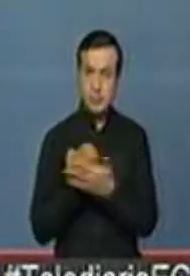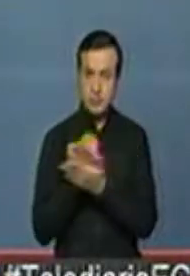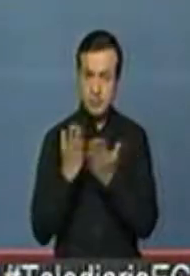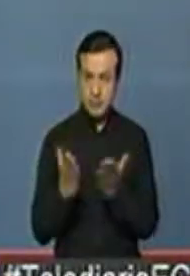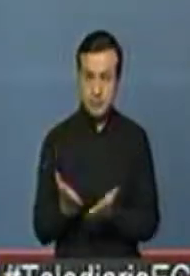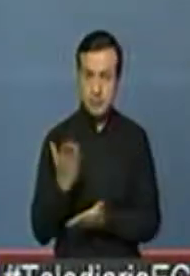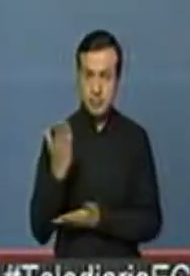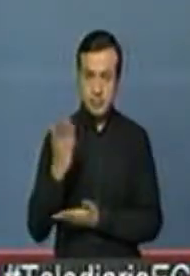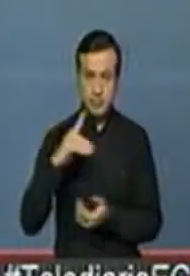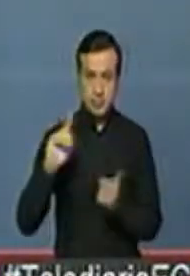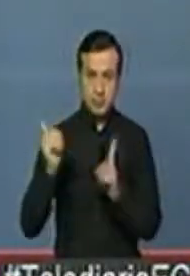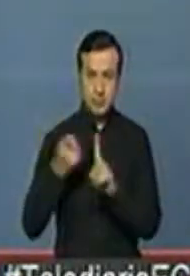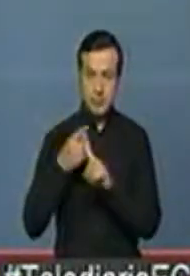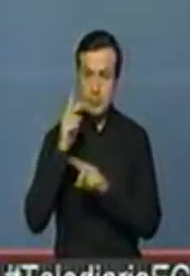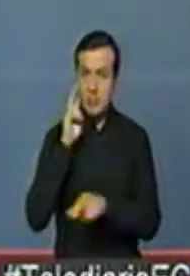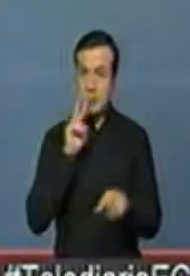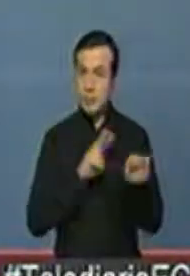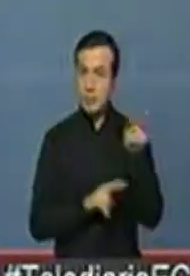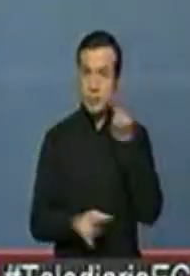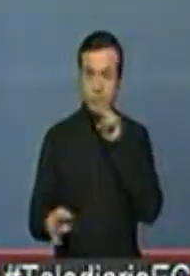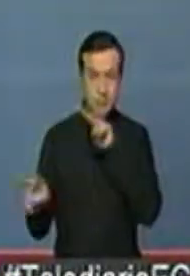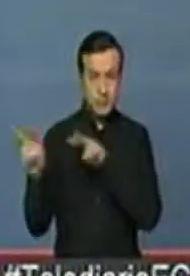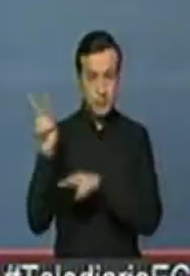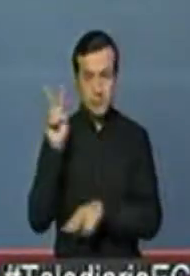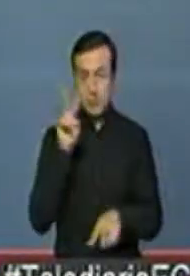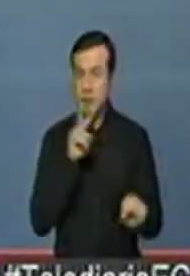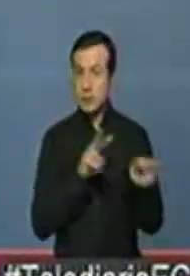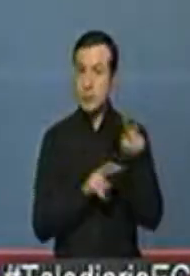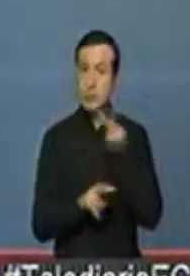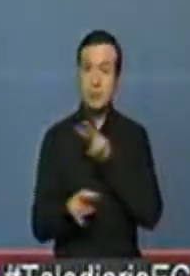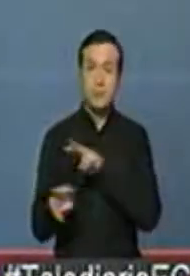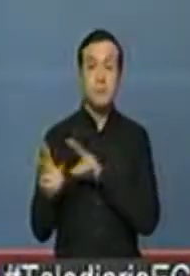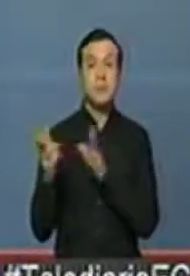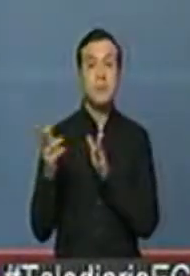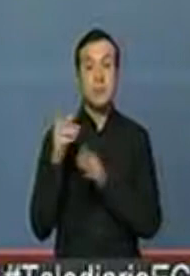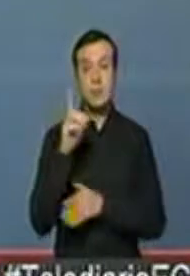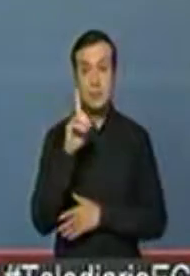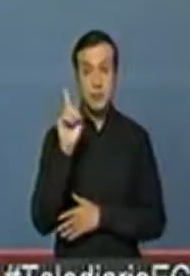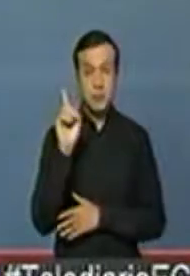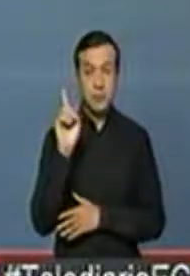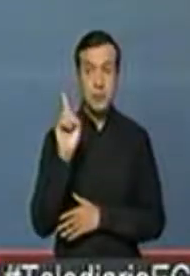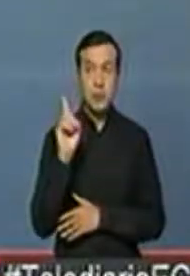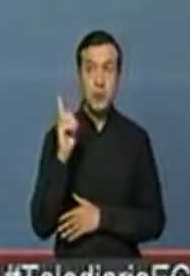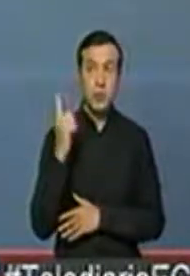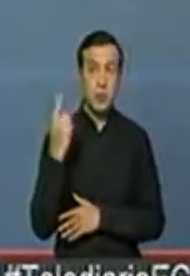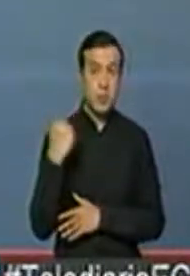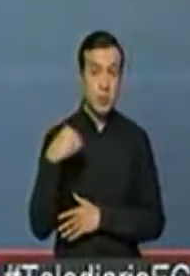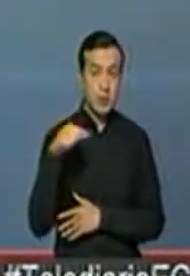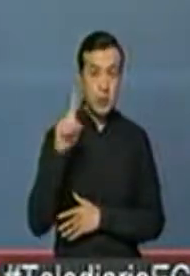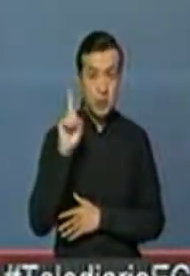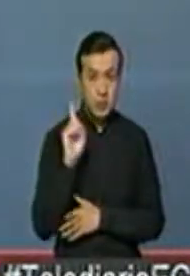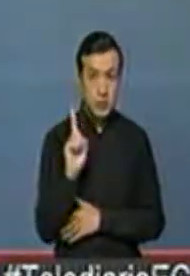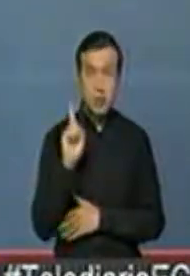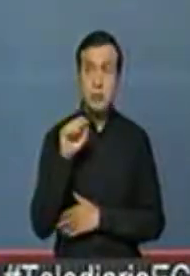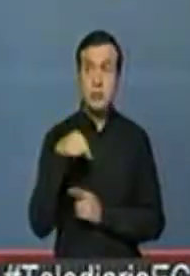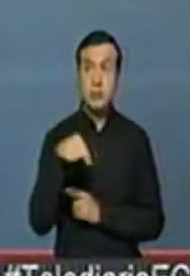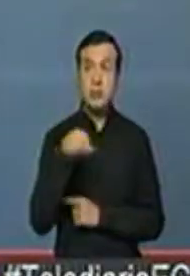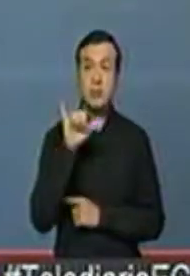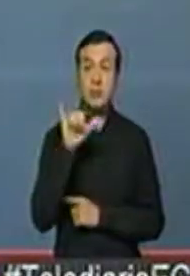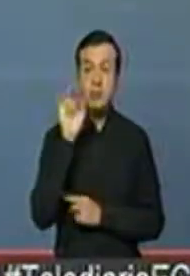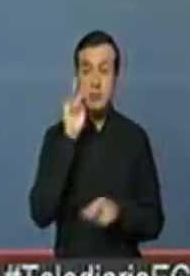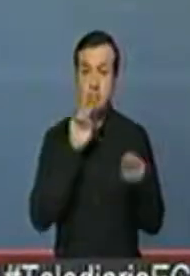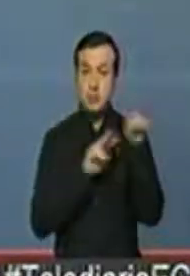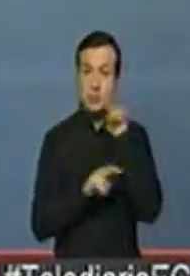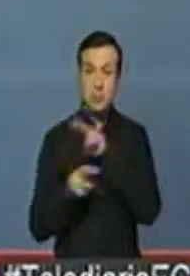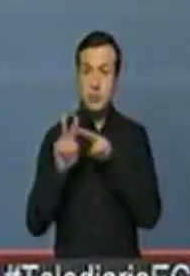Vallejo. Y empiezo por la evaluación que está programado realizar a 1 millar aproximadamente de servidores públicos este día sábado. ¿Cuál será